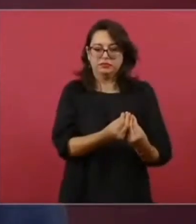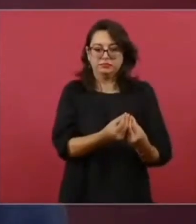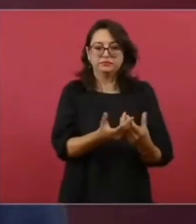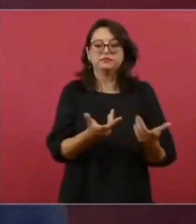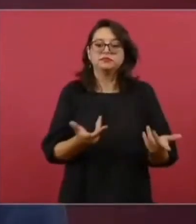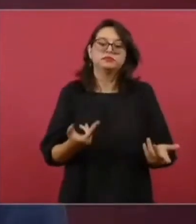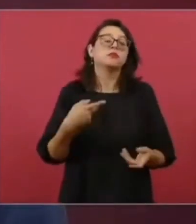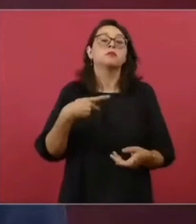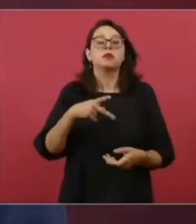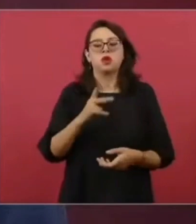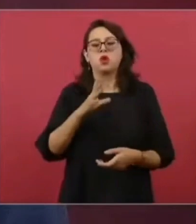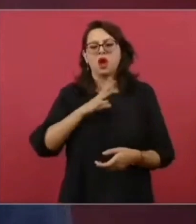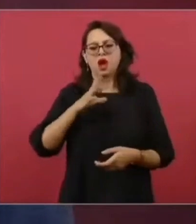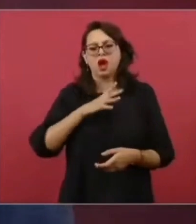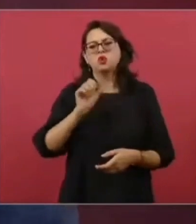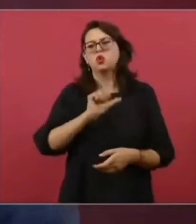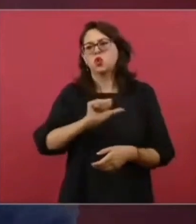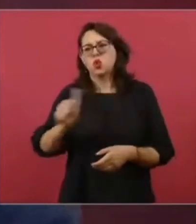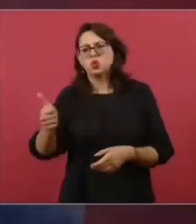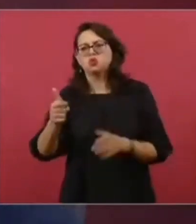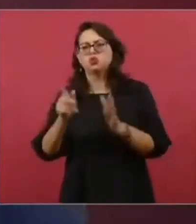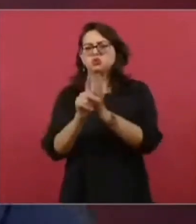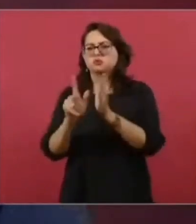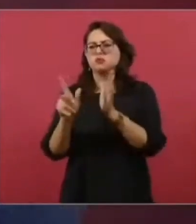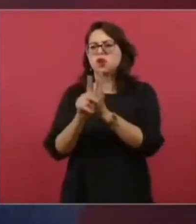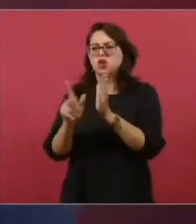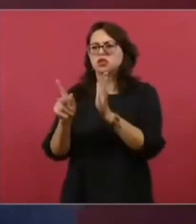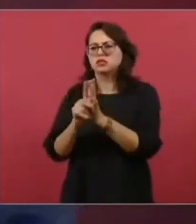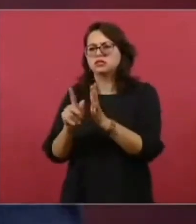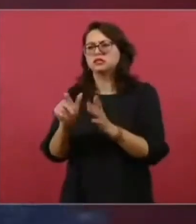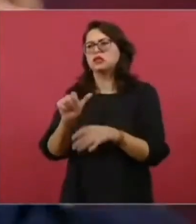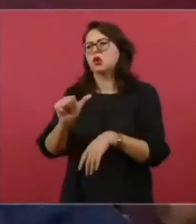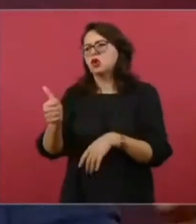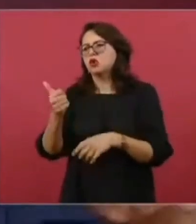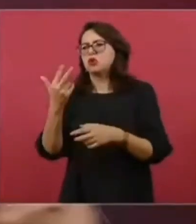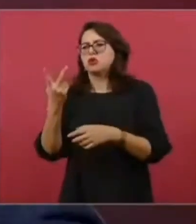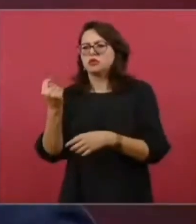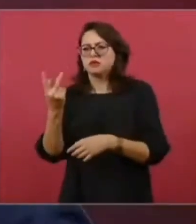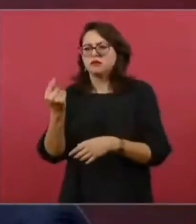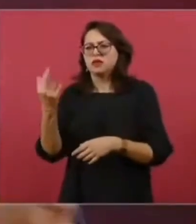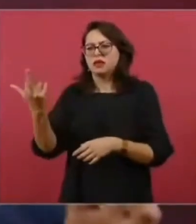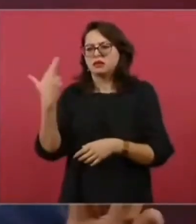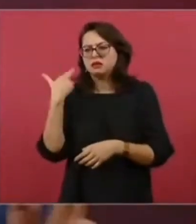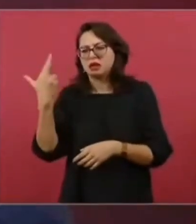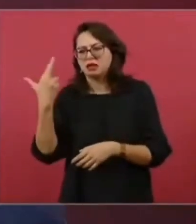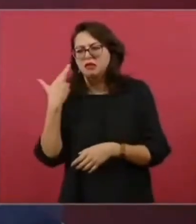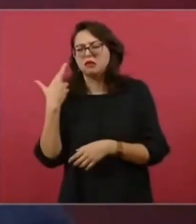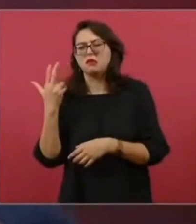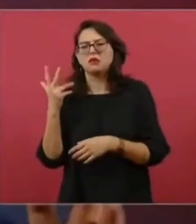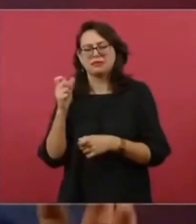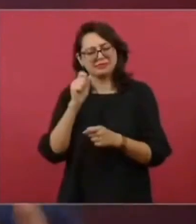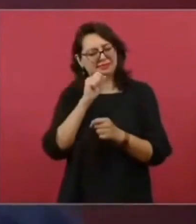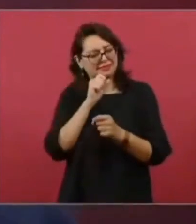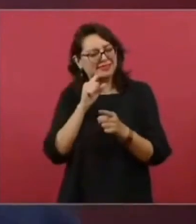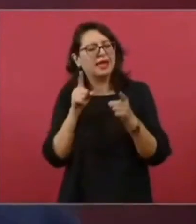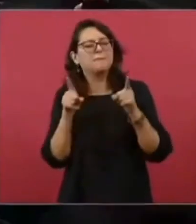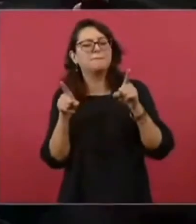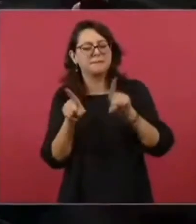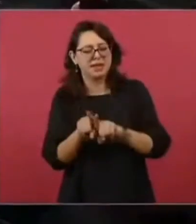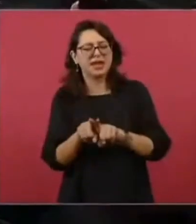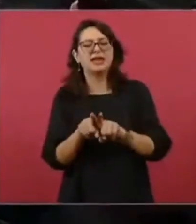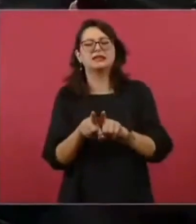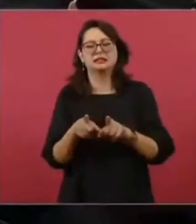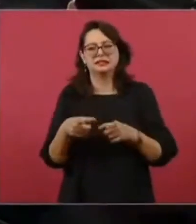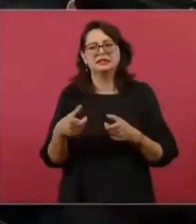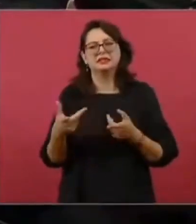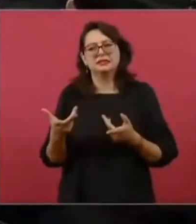hay medios en donde sí la línea viene de arriba, pero los periodistas tienen